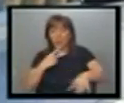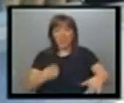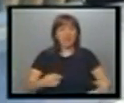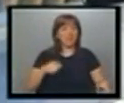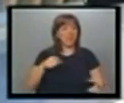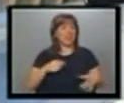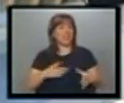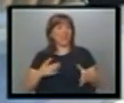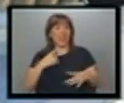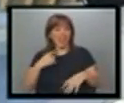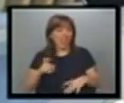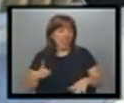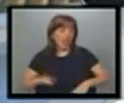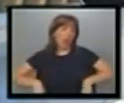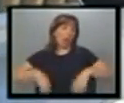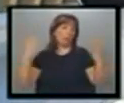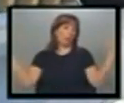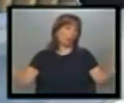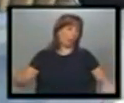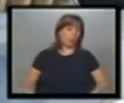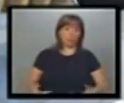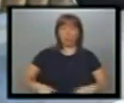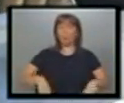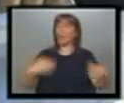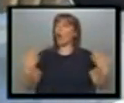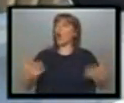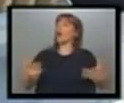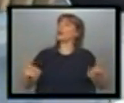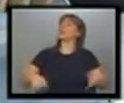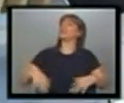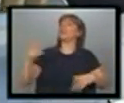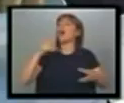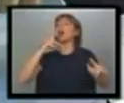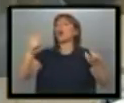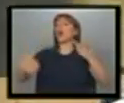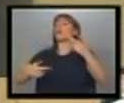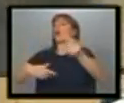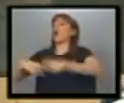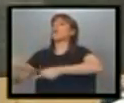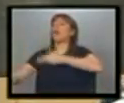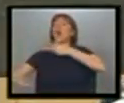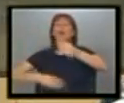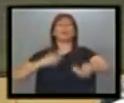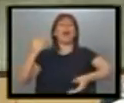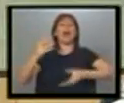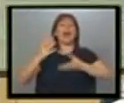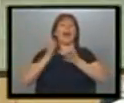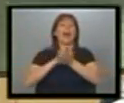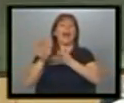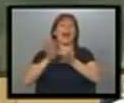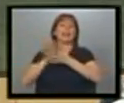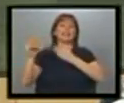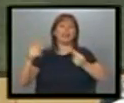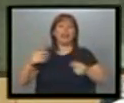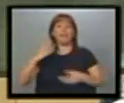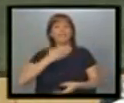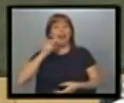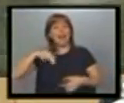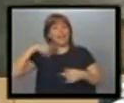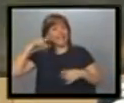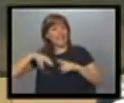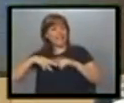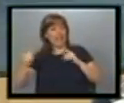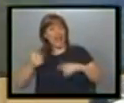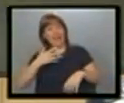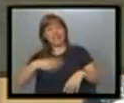parecía tan así. Exactamente. Es parte de esta impunidad que te cuenta Romina. Hasta que se destapó la olla y hasta que Fariña cayó preso. Claro,